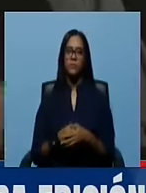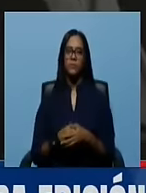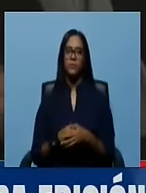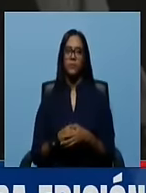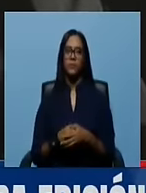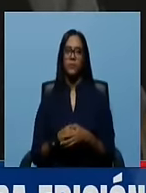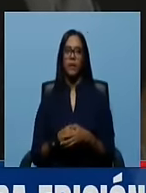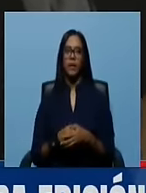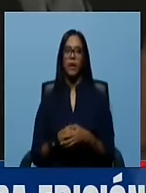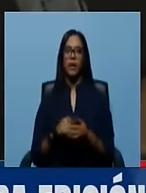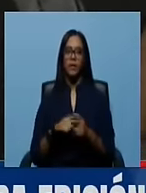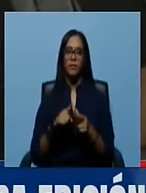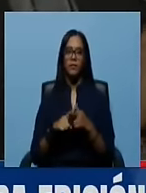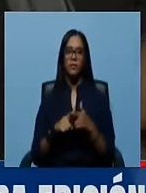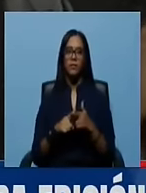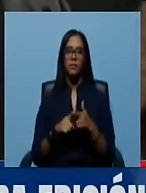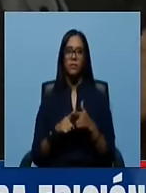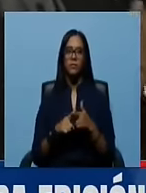Así que,